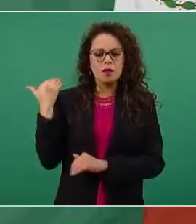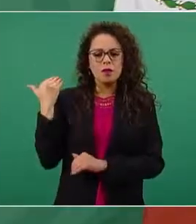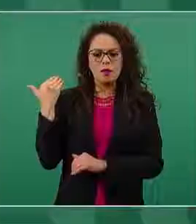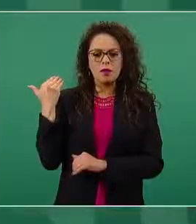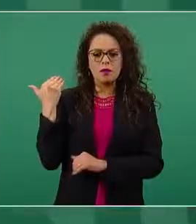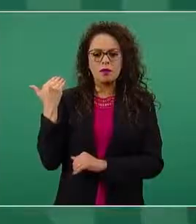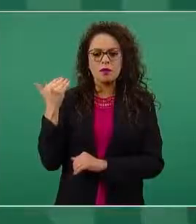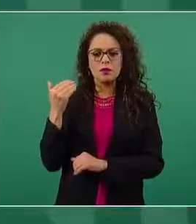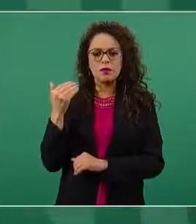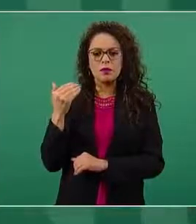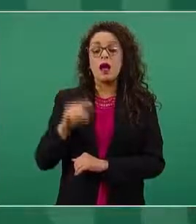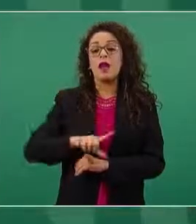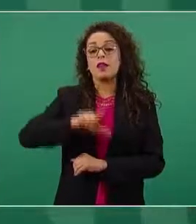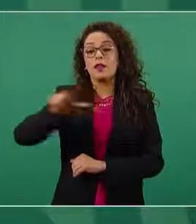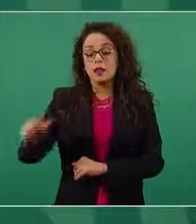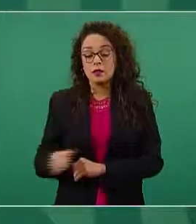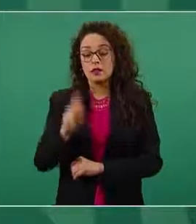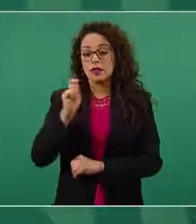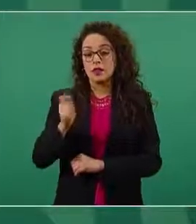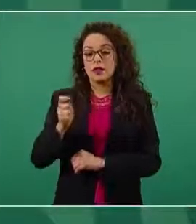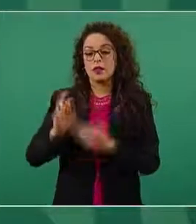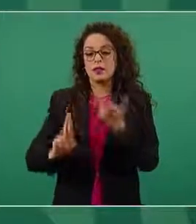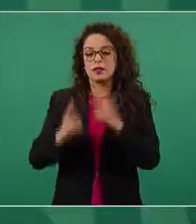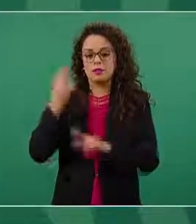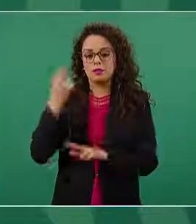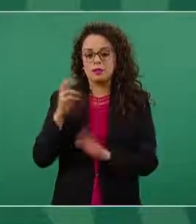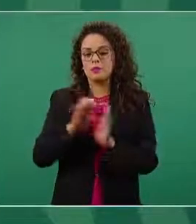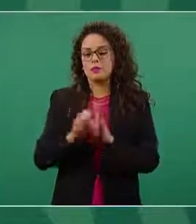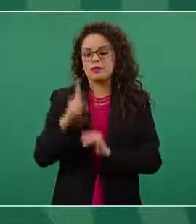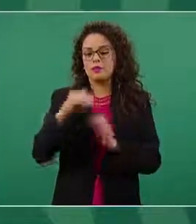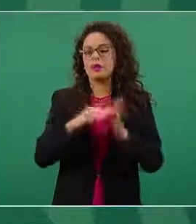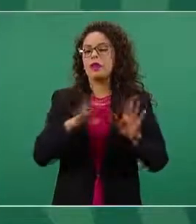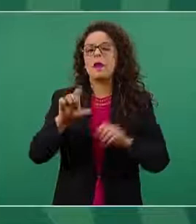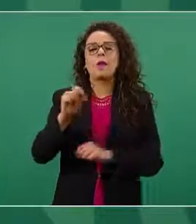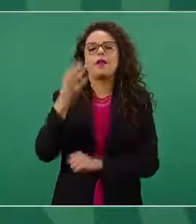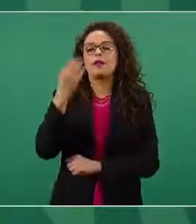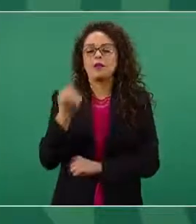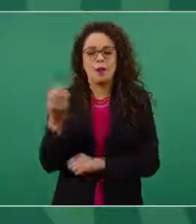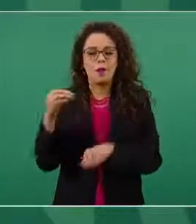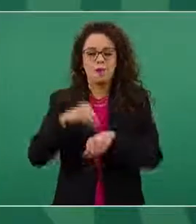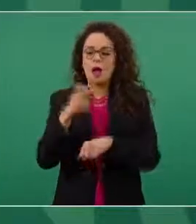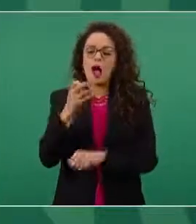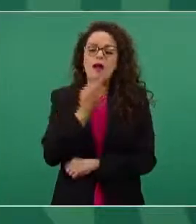posterior a la revolución. Bueno, desde el 29, para poner la fecha.